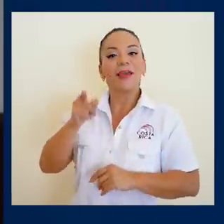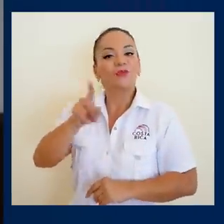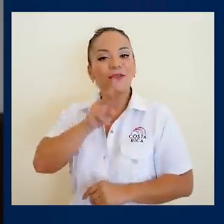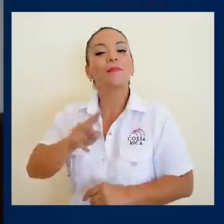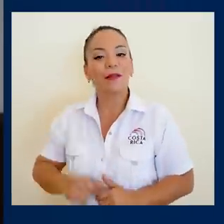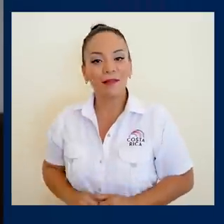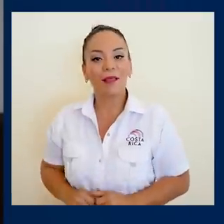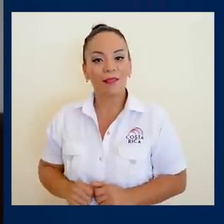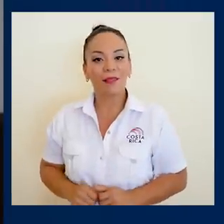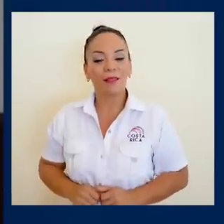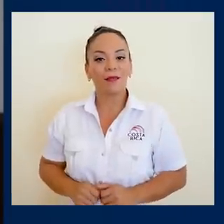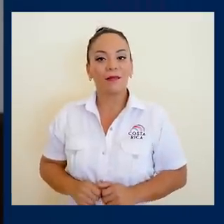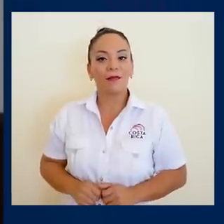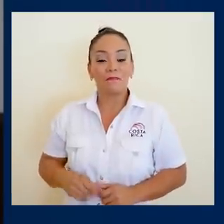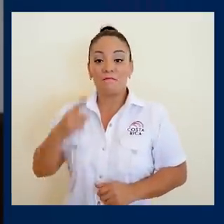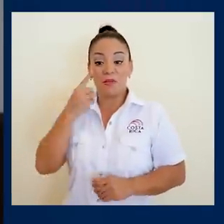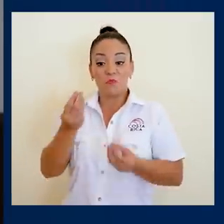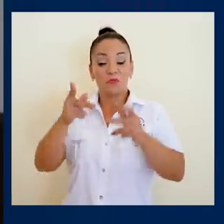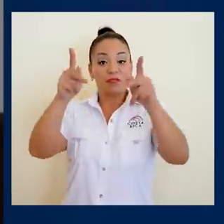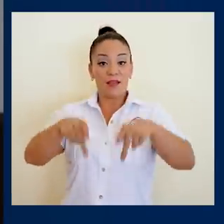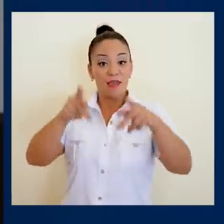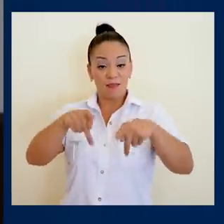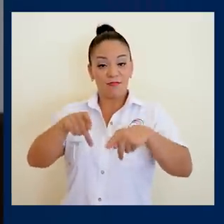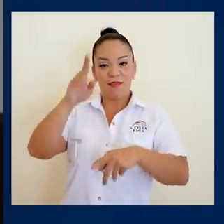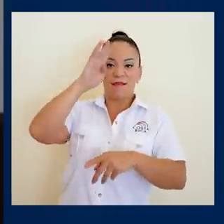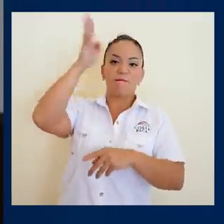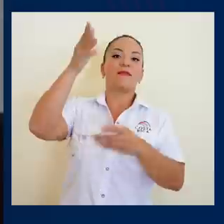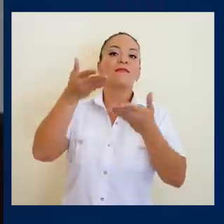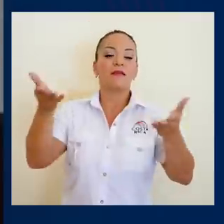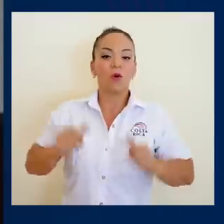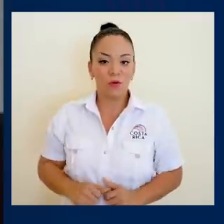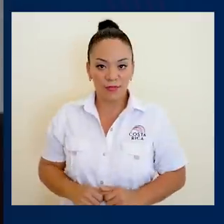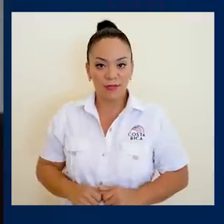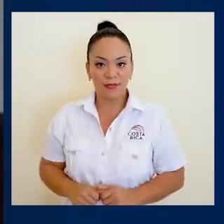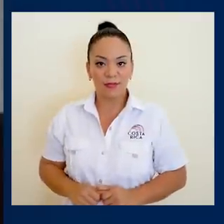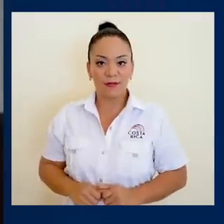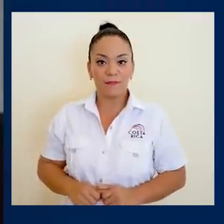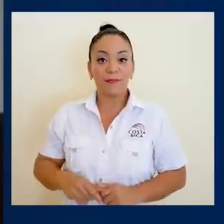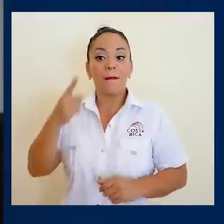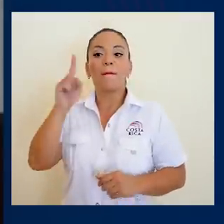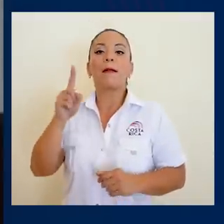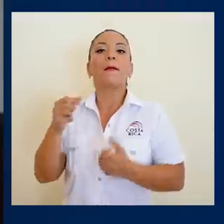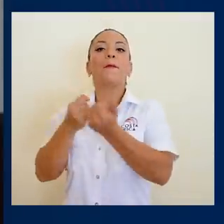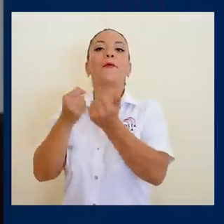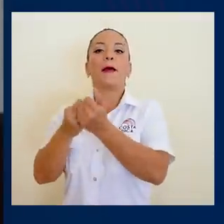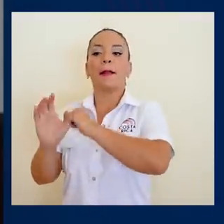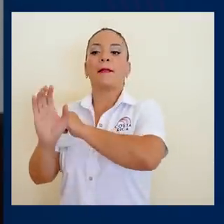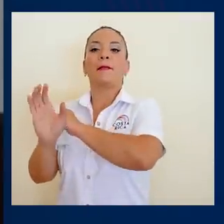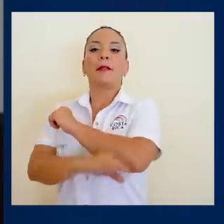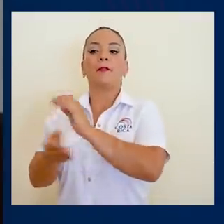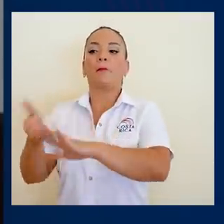verdad. Porque mucha gente patea el tarro para que se le prescriba el delito. Esa